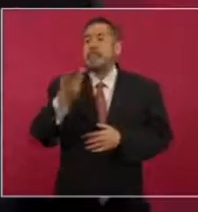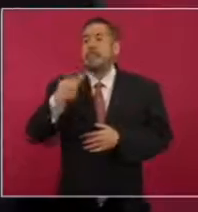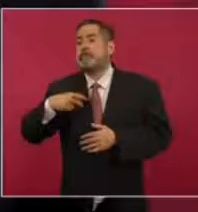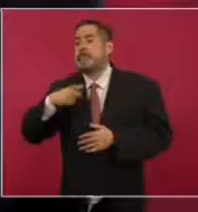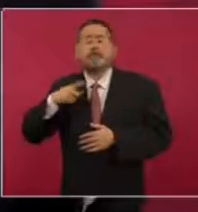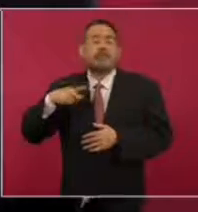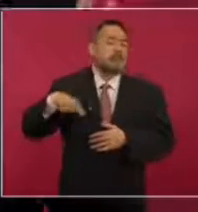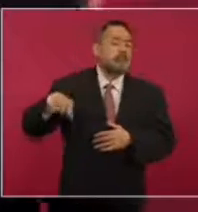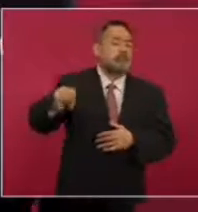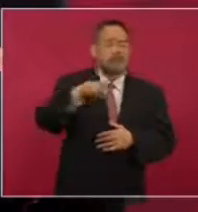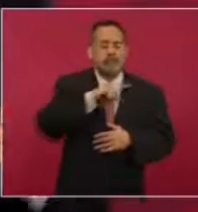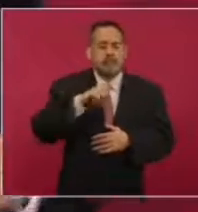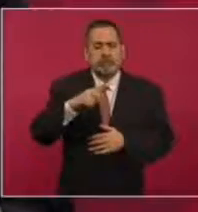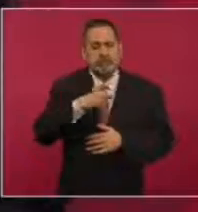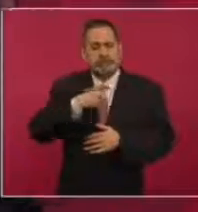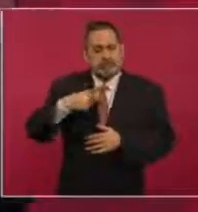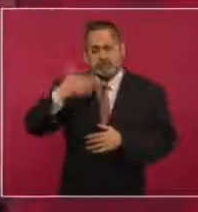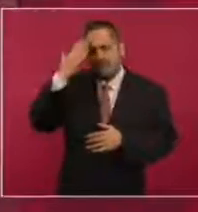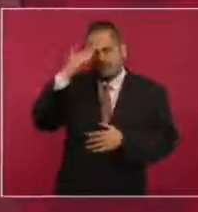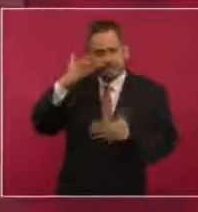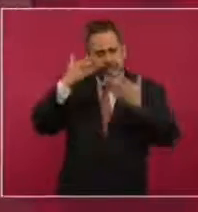lo sepa.